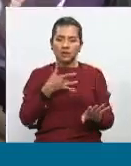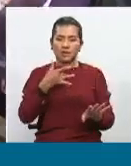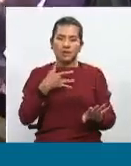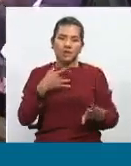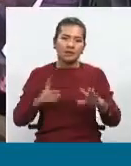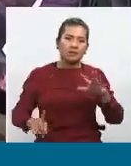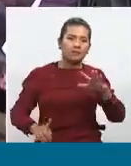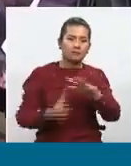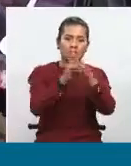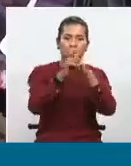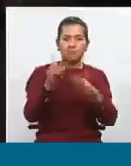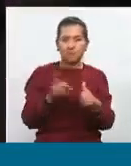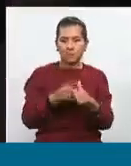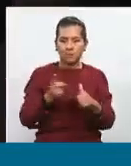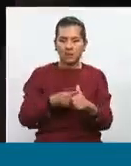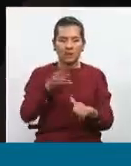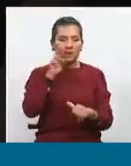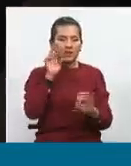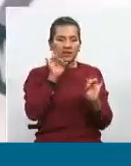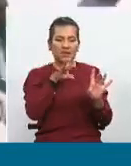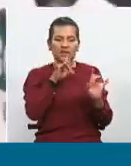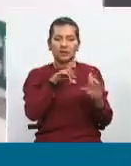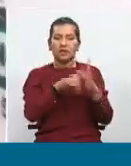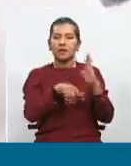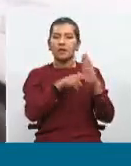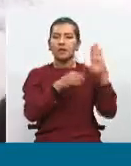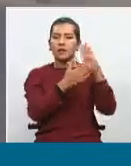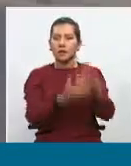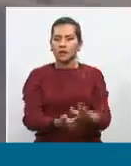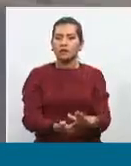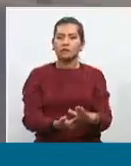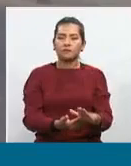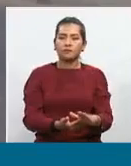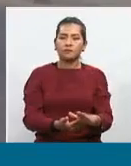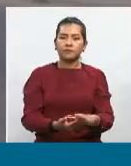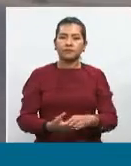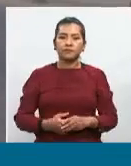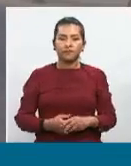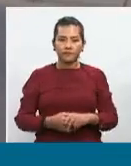fueron precedidos de hechos de racismo y hechos de discriminación.